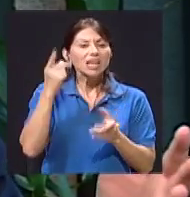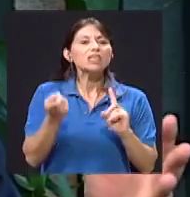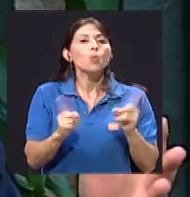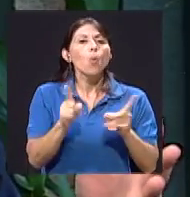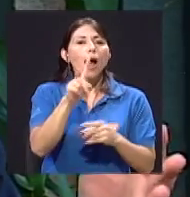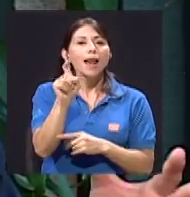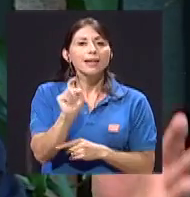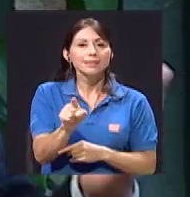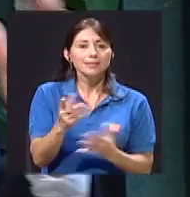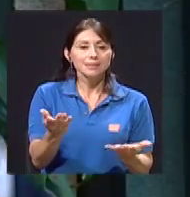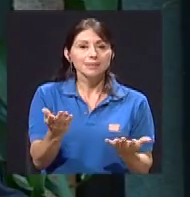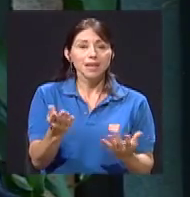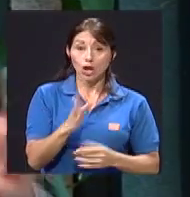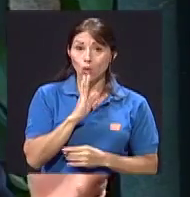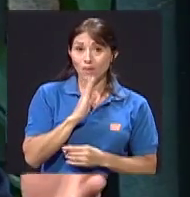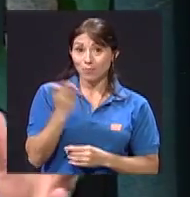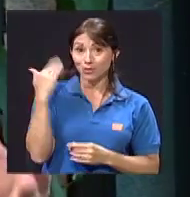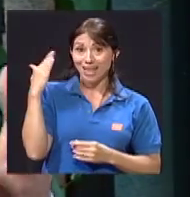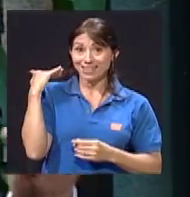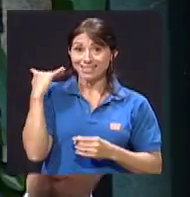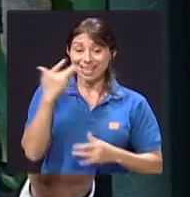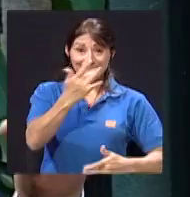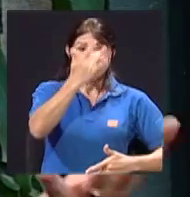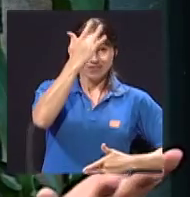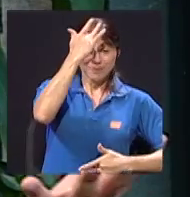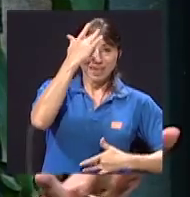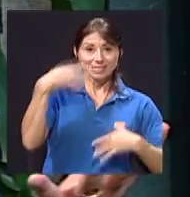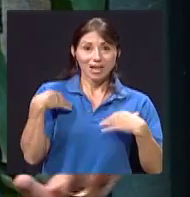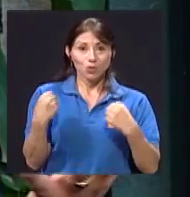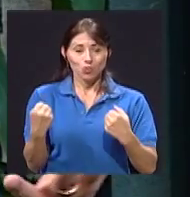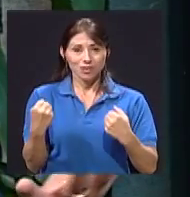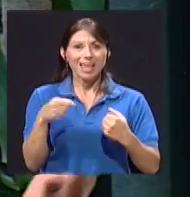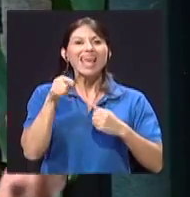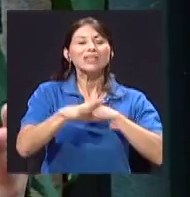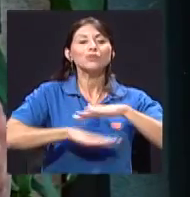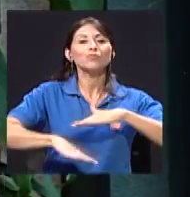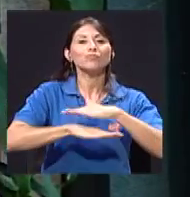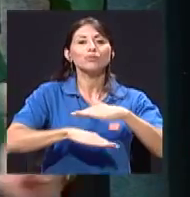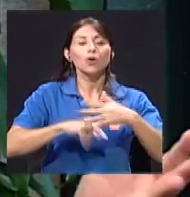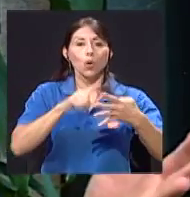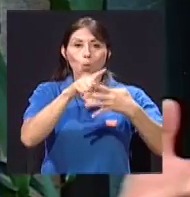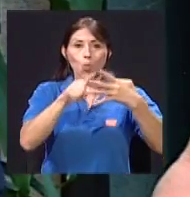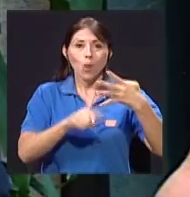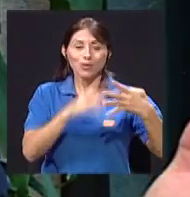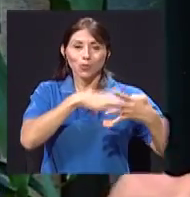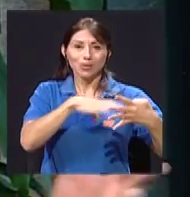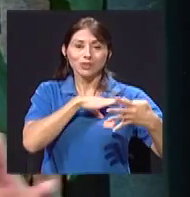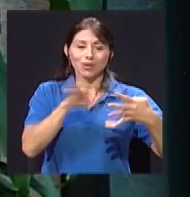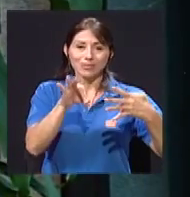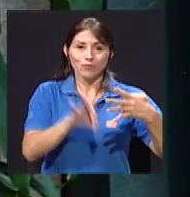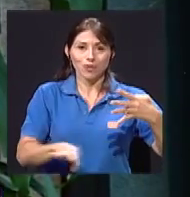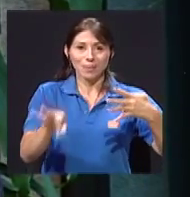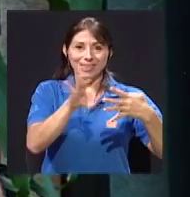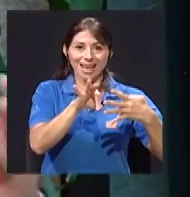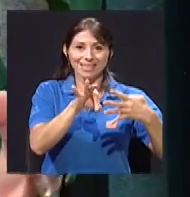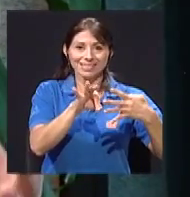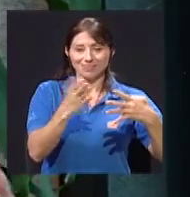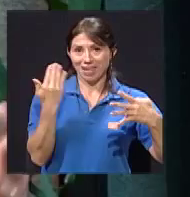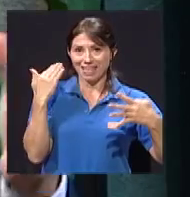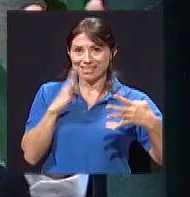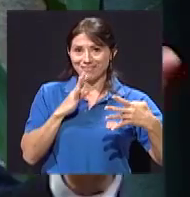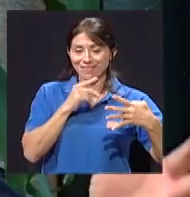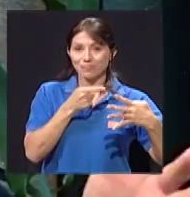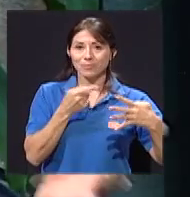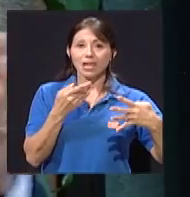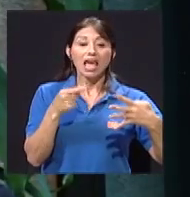lo hablábamos precisamente del proceso salud-enfermedad. Hay 4 determinantes o 4 condiciones que son fundamentales, y que Horacio hablaba ahora, que